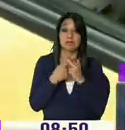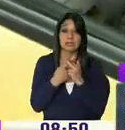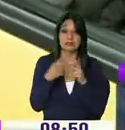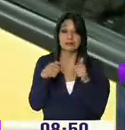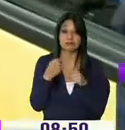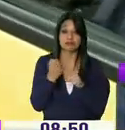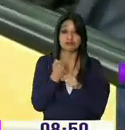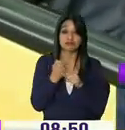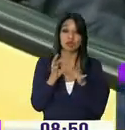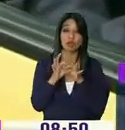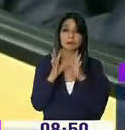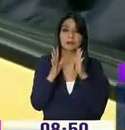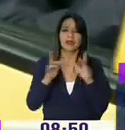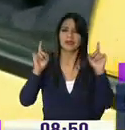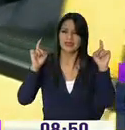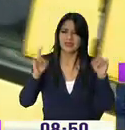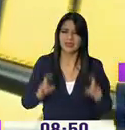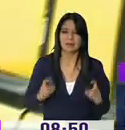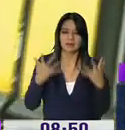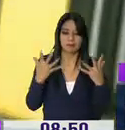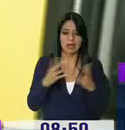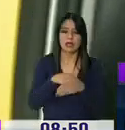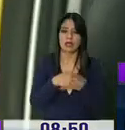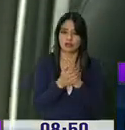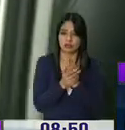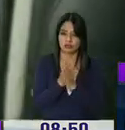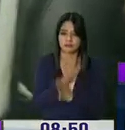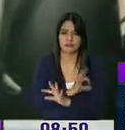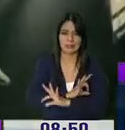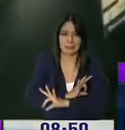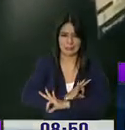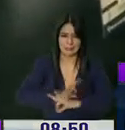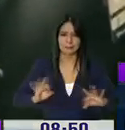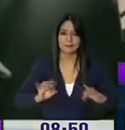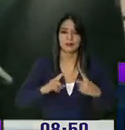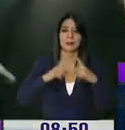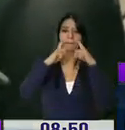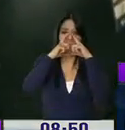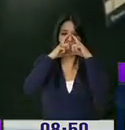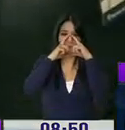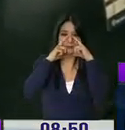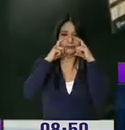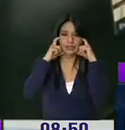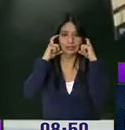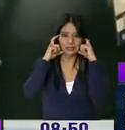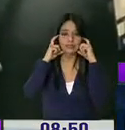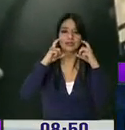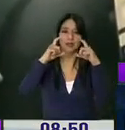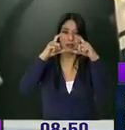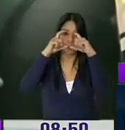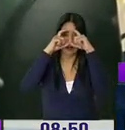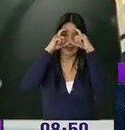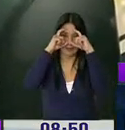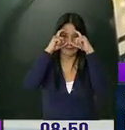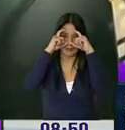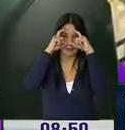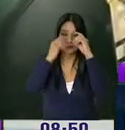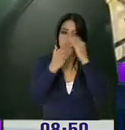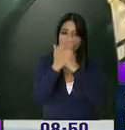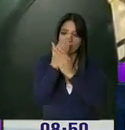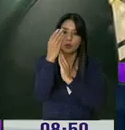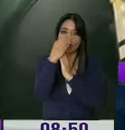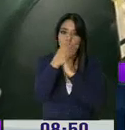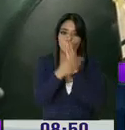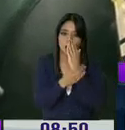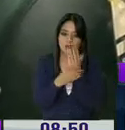los compañeros tienen que lavarse las manos, tienen que tener una mascarilla, gafas protectoras, guantes,